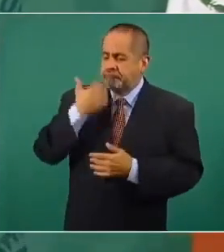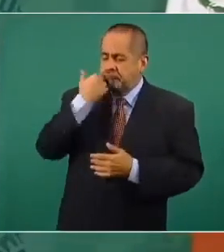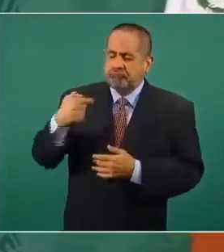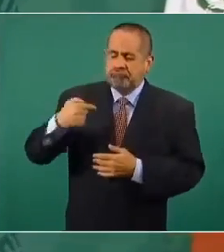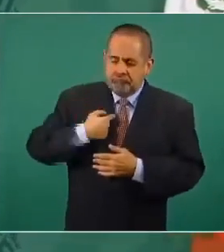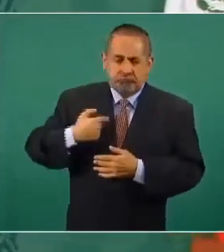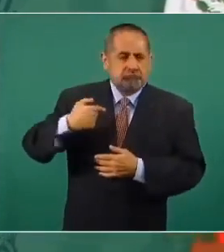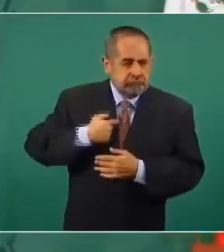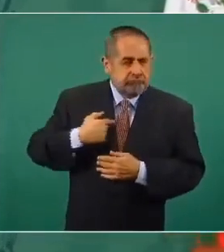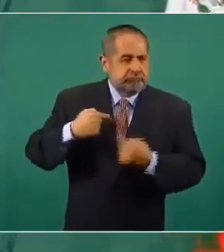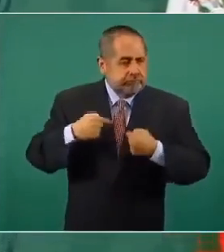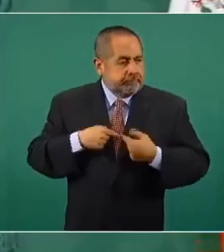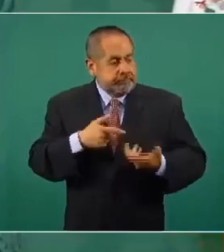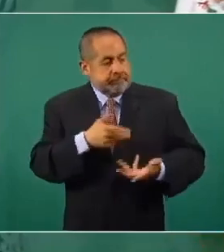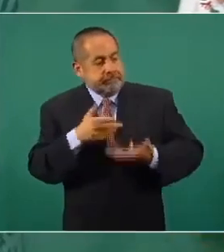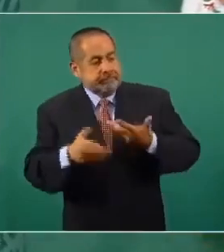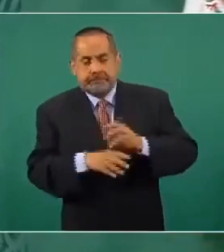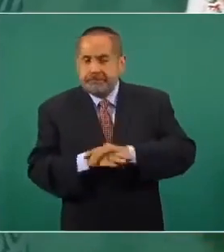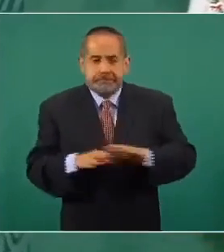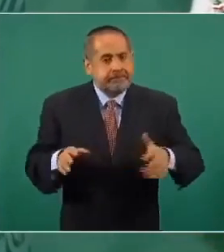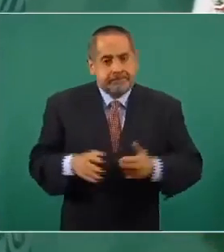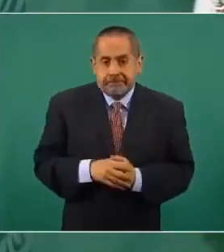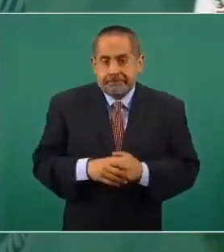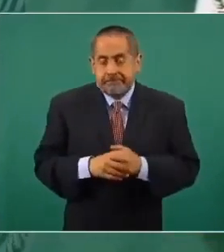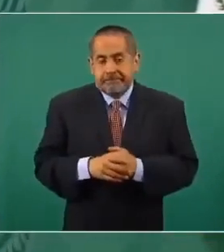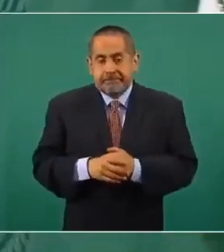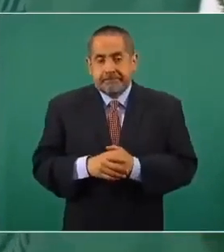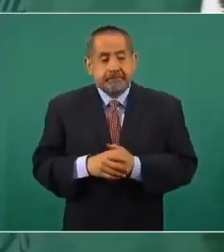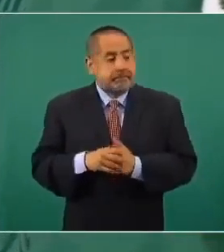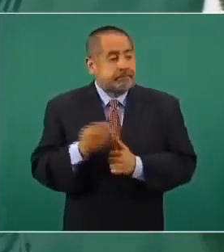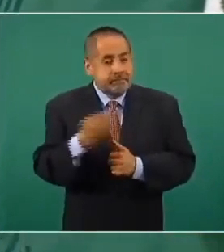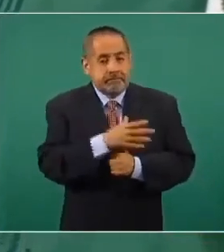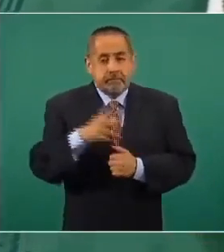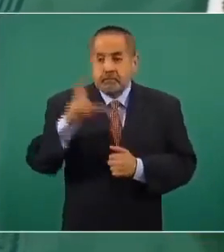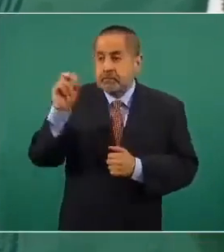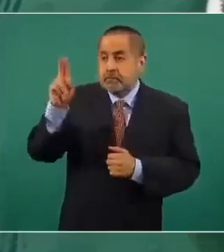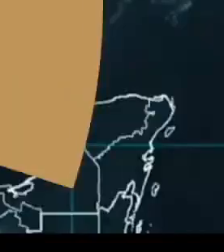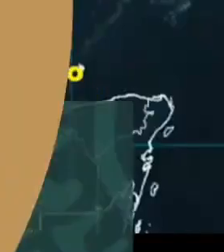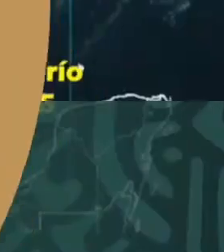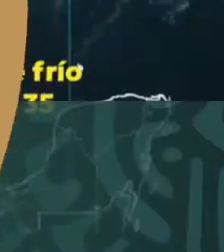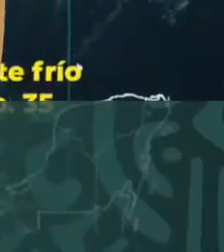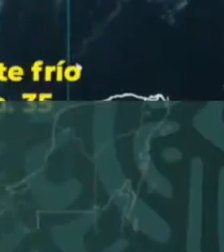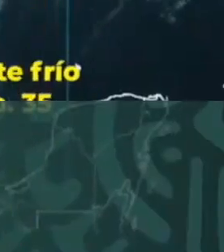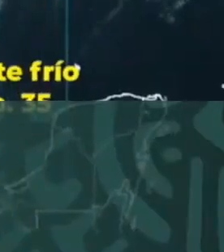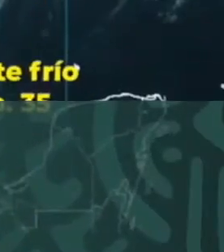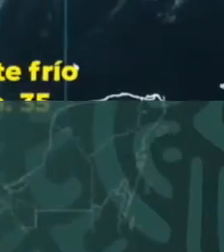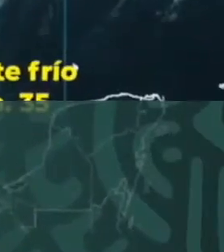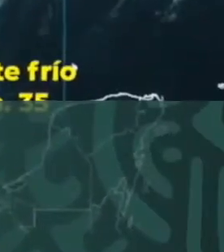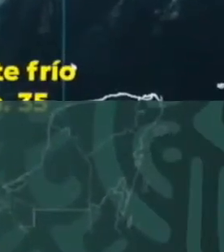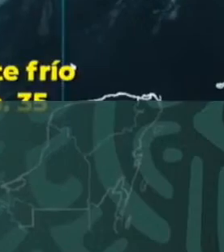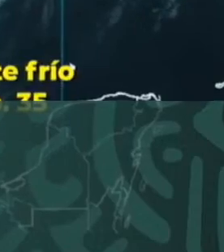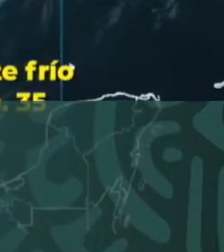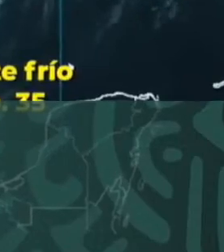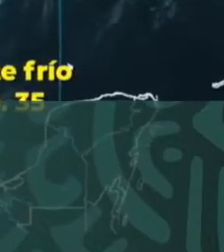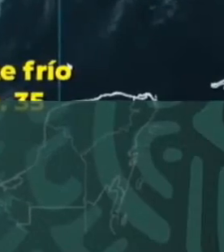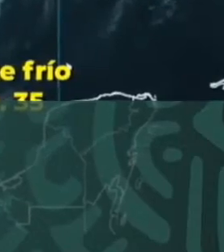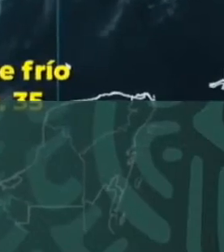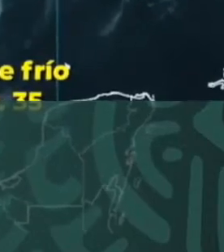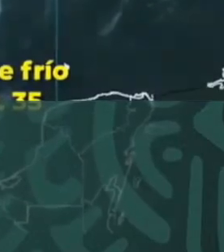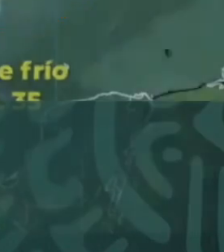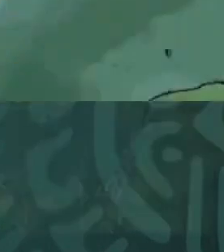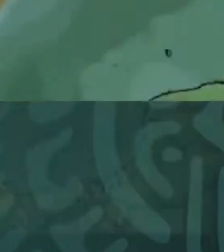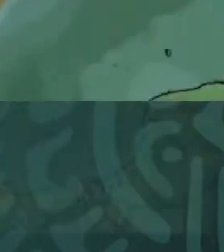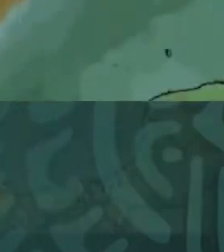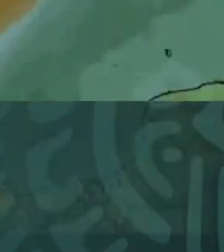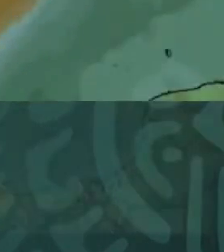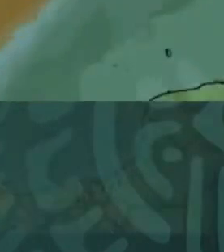acaparando las compras, aún con la participación de la ONU. Ante la crisis por las tormentas de nieve en el